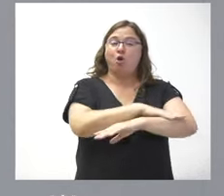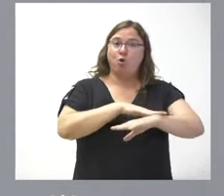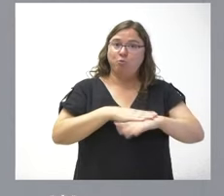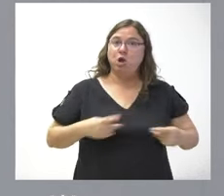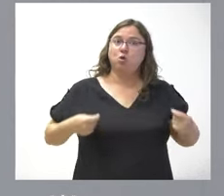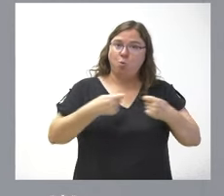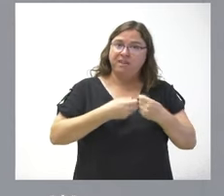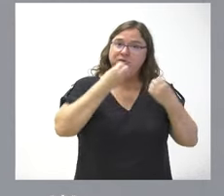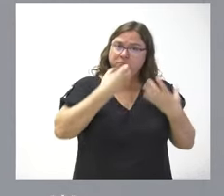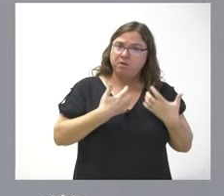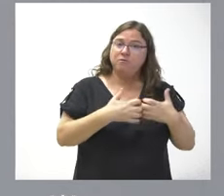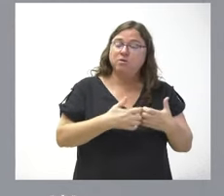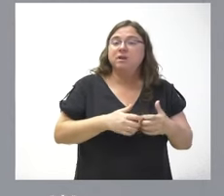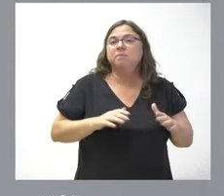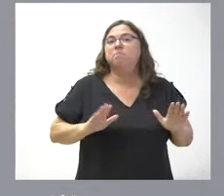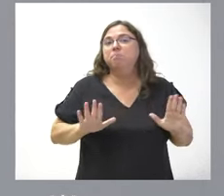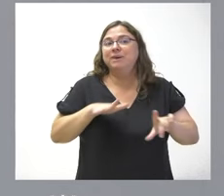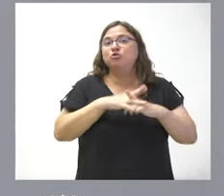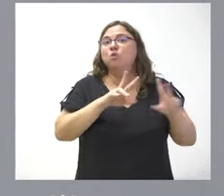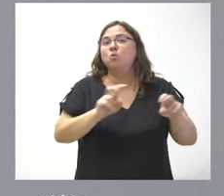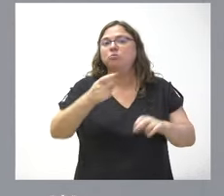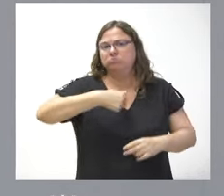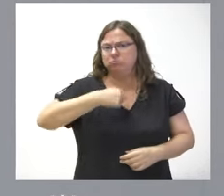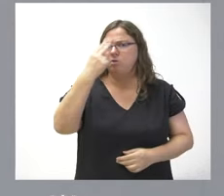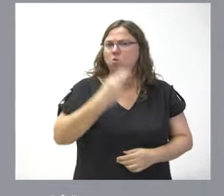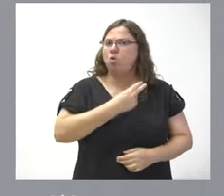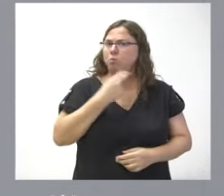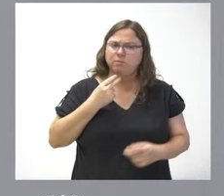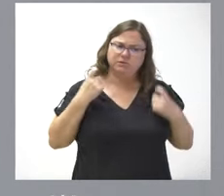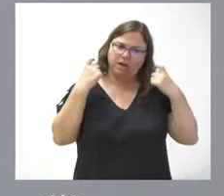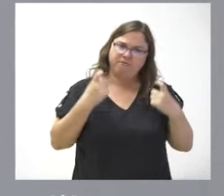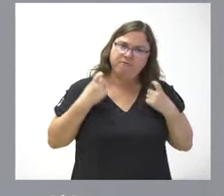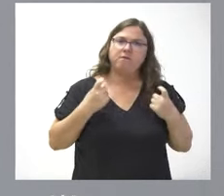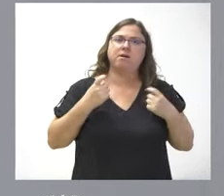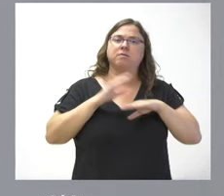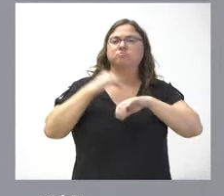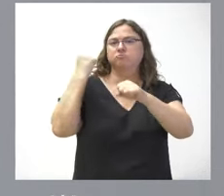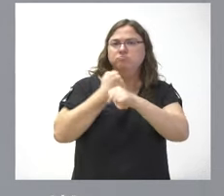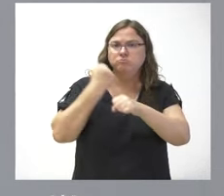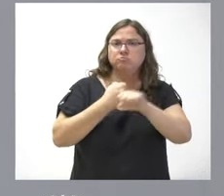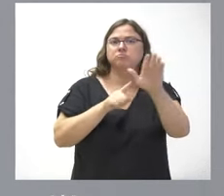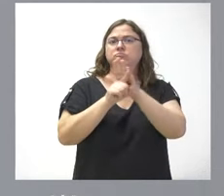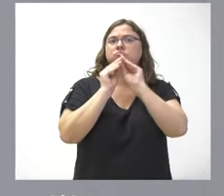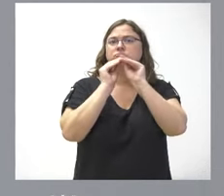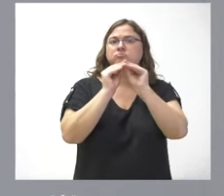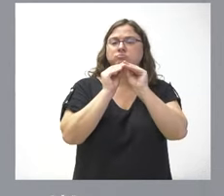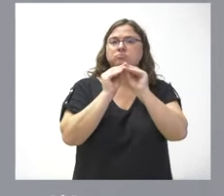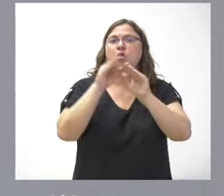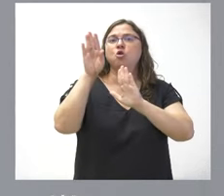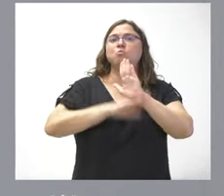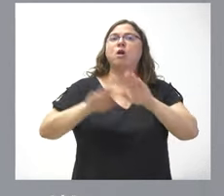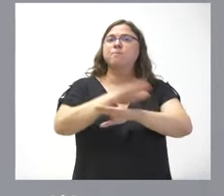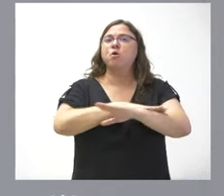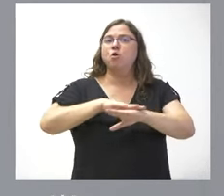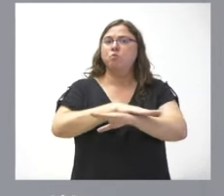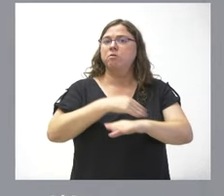estaba funcionando pero nos comprometemos a hacer todo el esfuerzo para trabajar para desarrollar el de gobierno